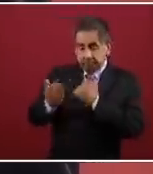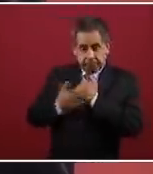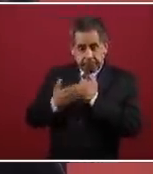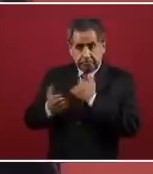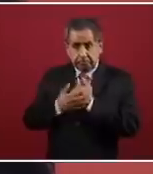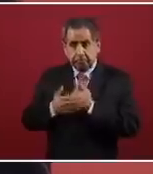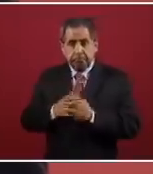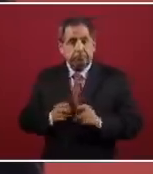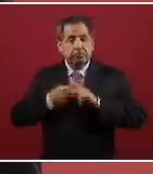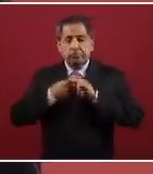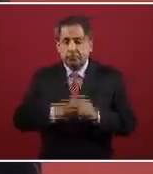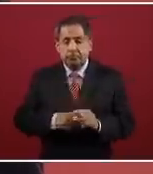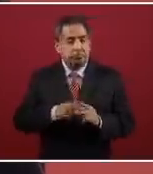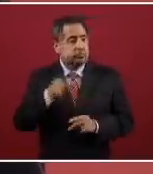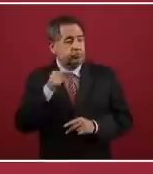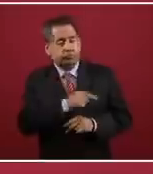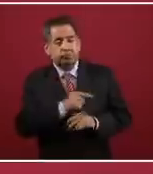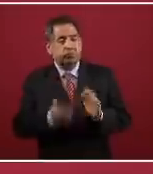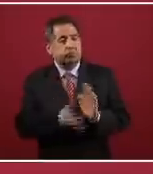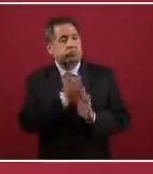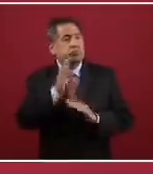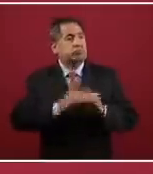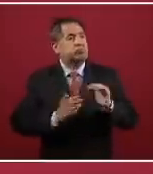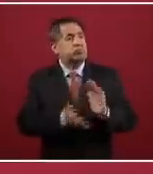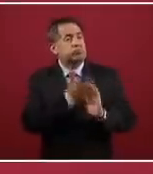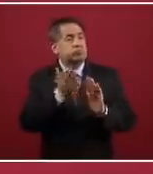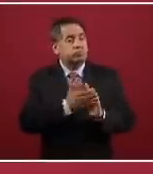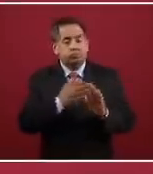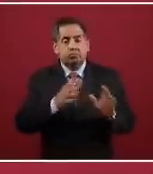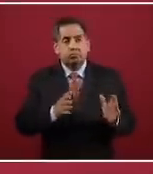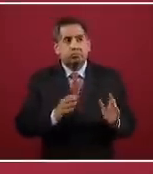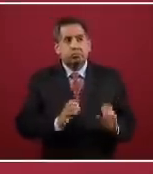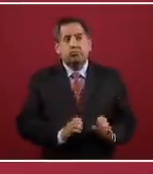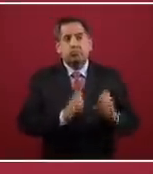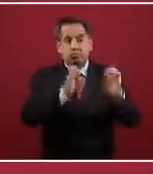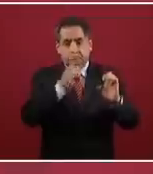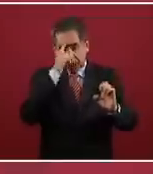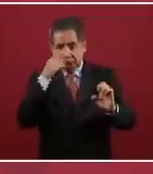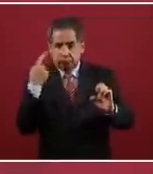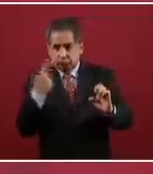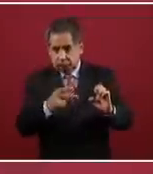del inicio de la construcción de instalaciones.